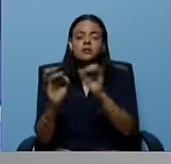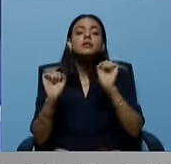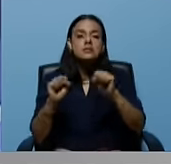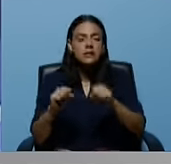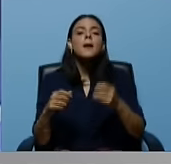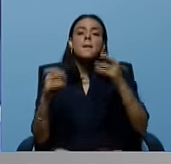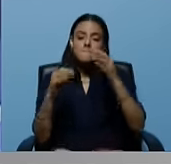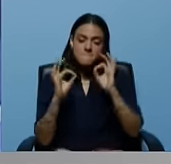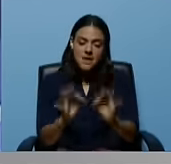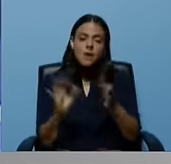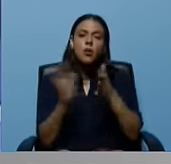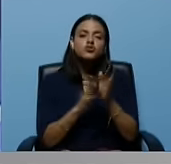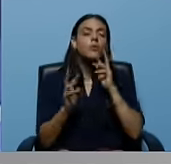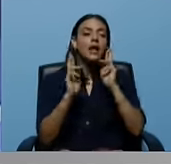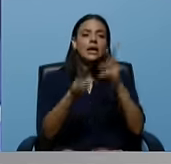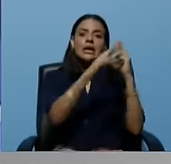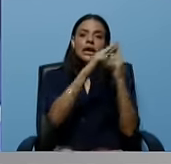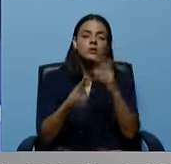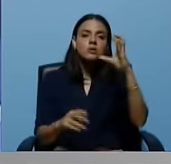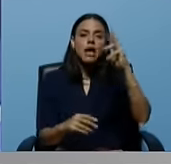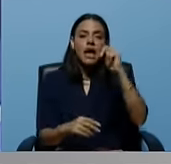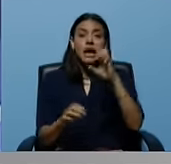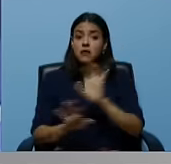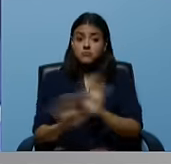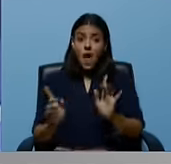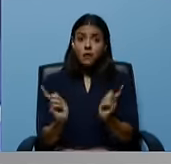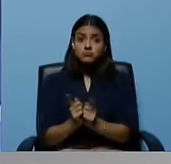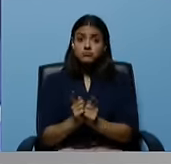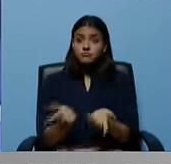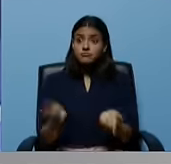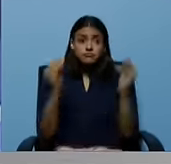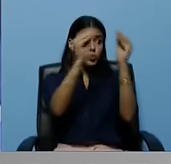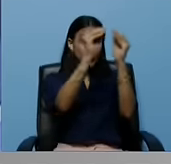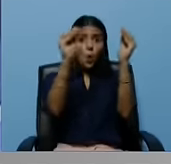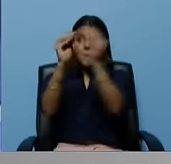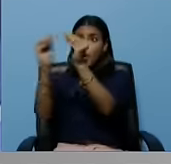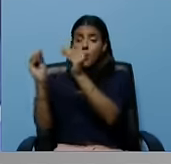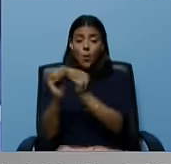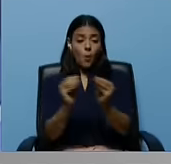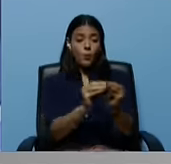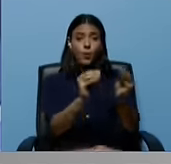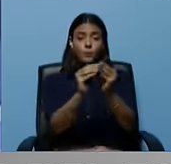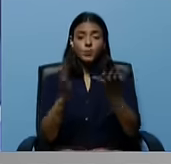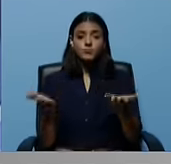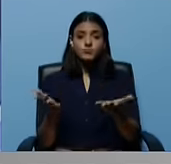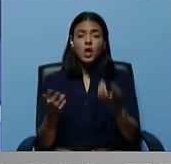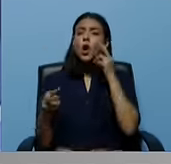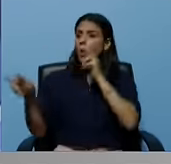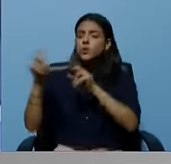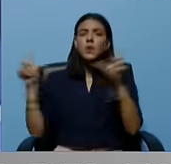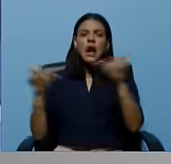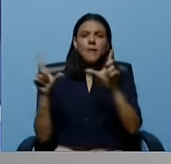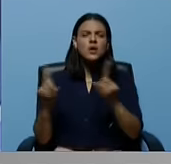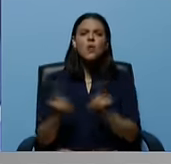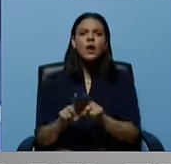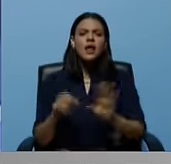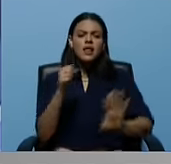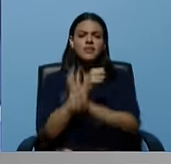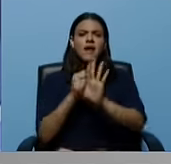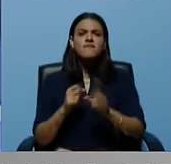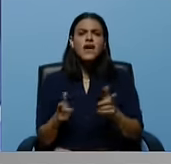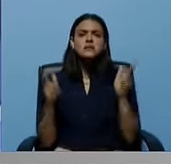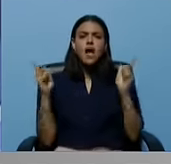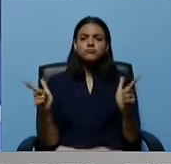del Consejo Nacional Electoral. ¿Ya? Como dicen en las películas los abogados, la defensa